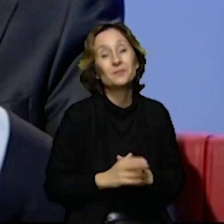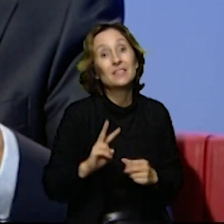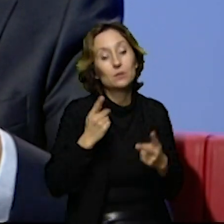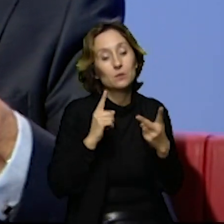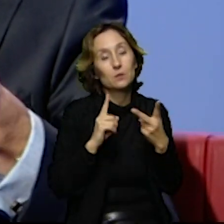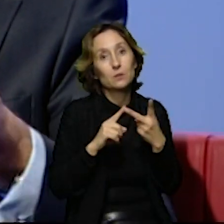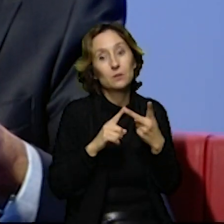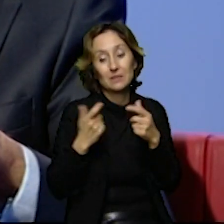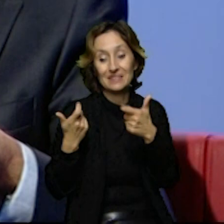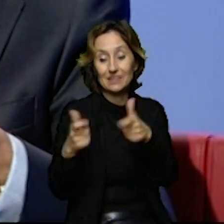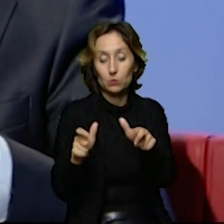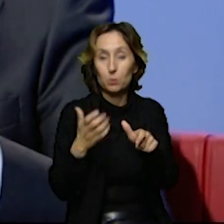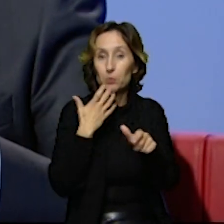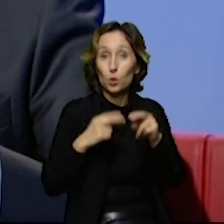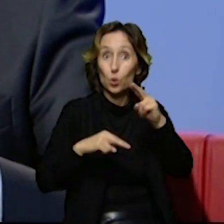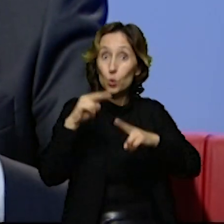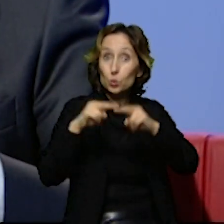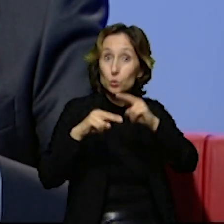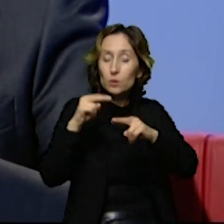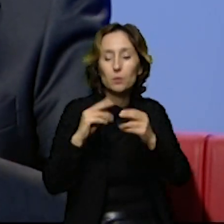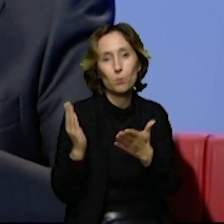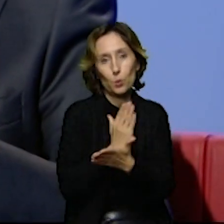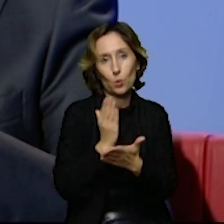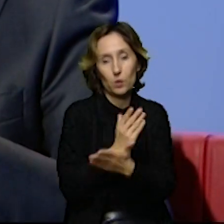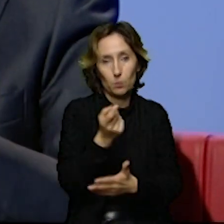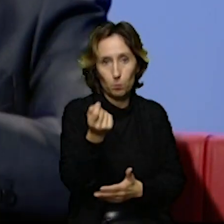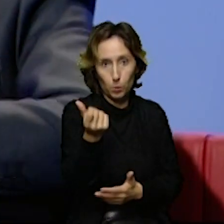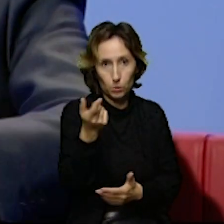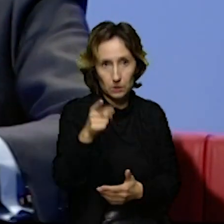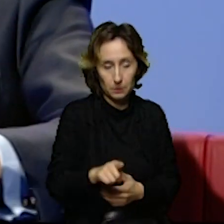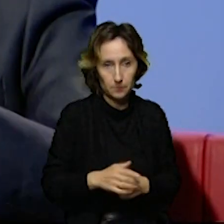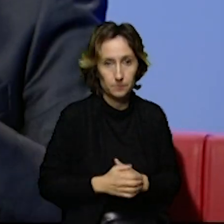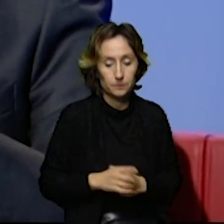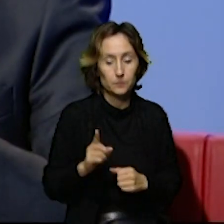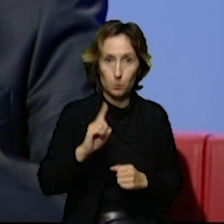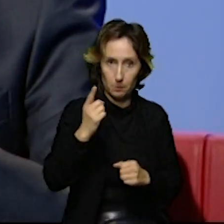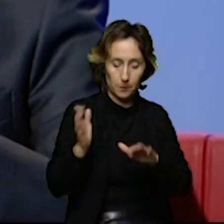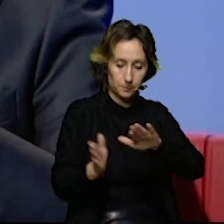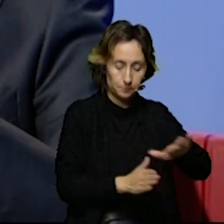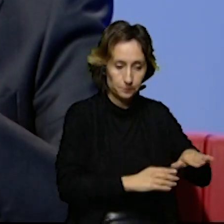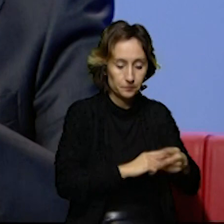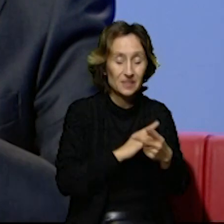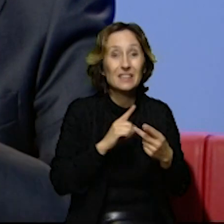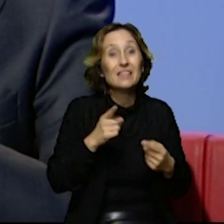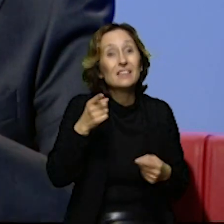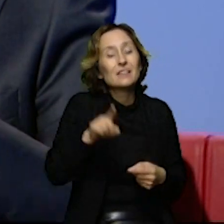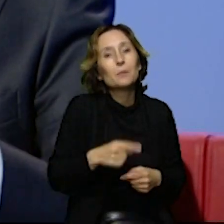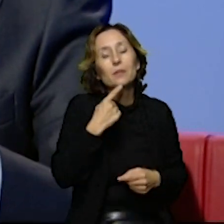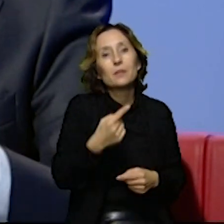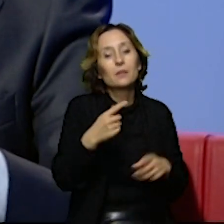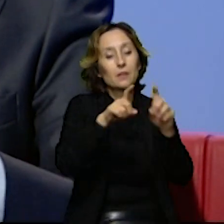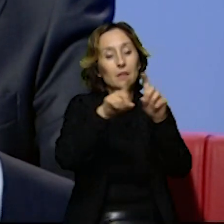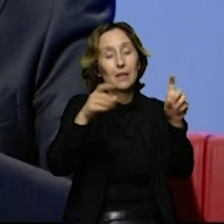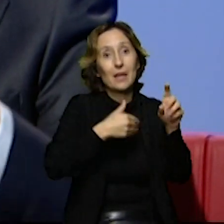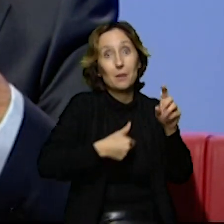hay sectores como la construcción que todavía tiene baja productividad. Eso en primer lugar. Pero también hay que decir que las